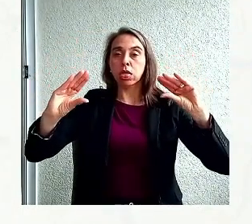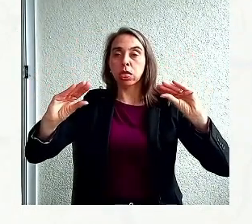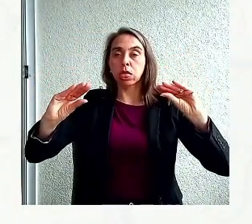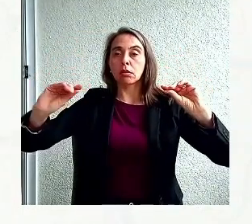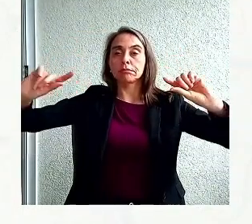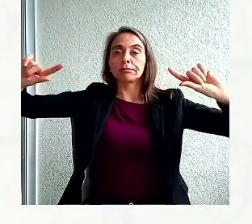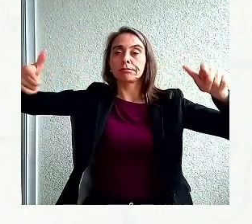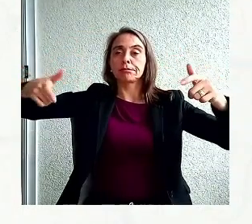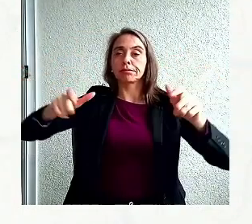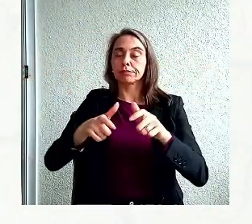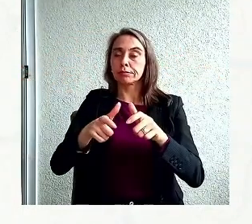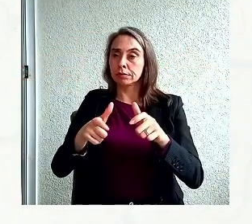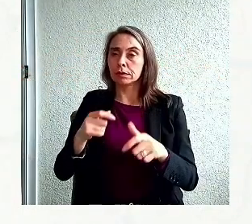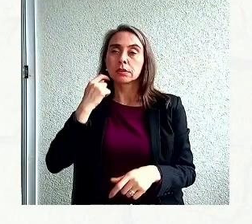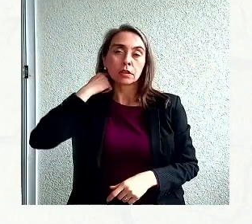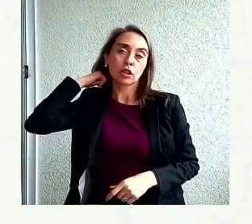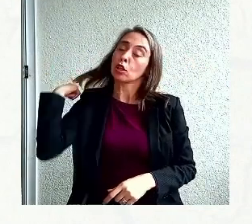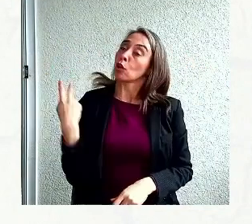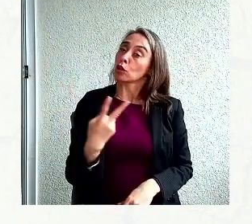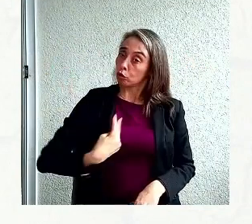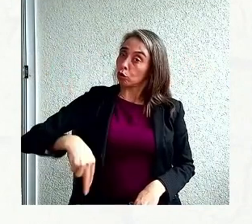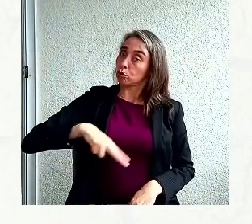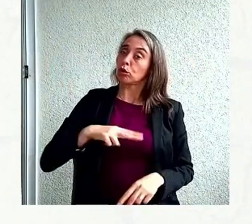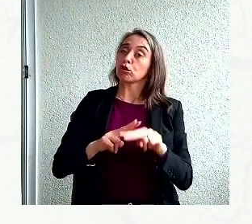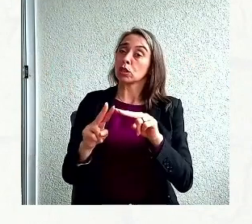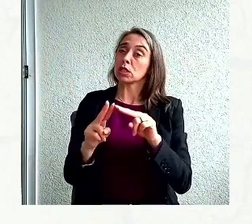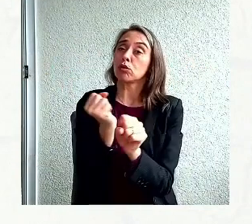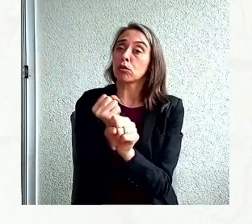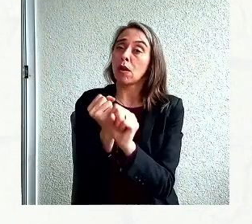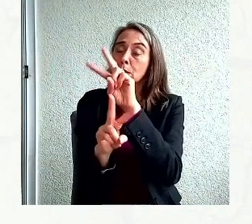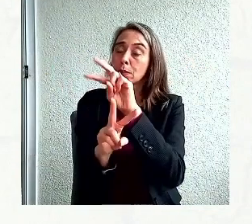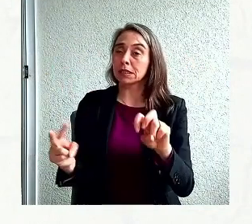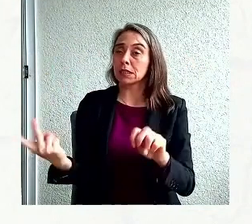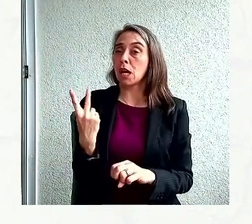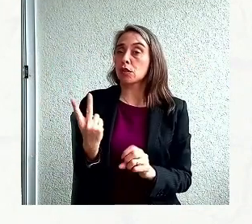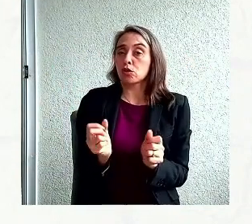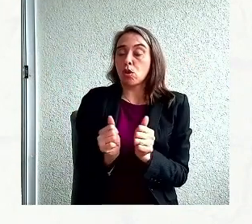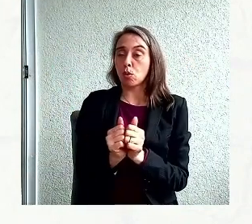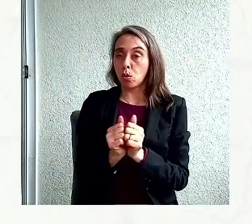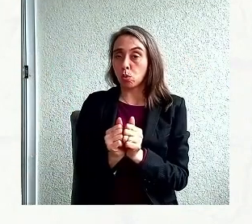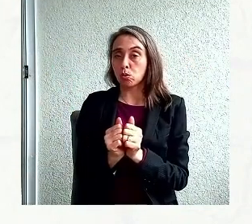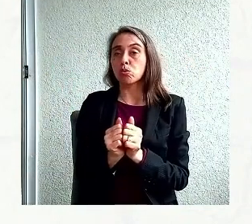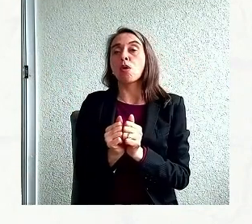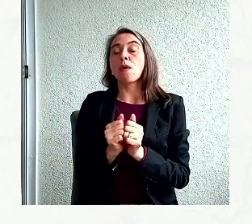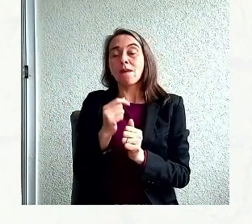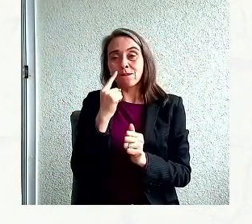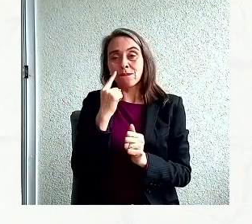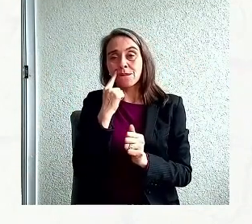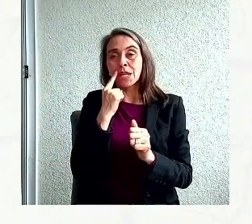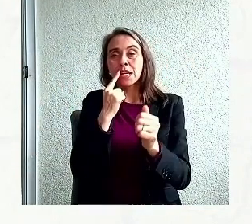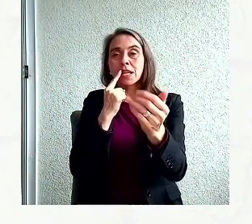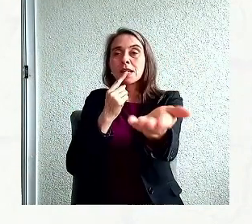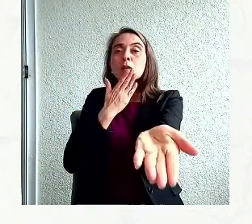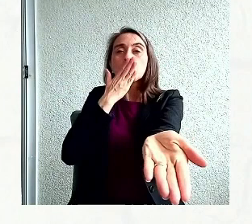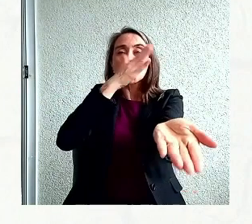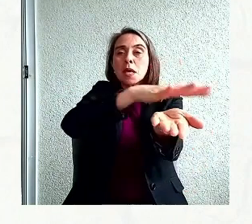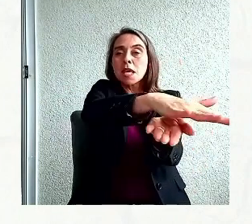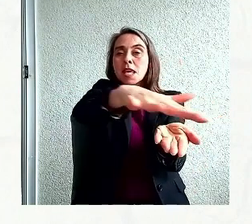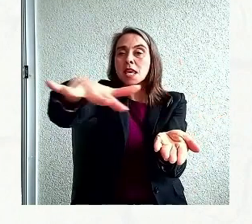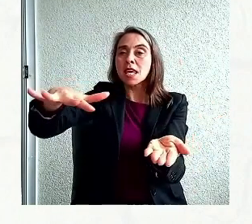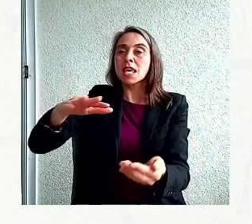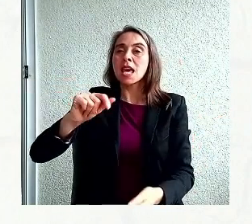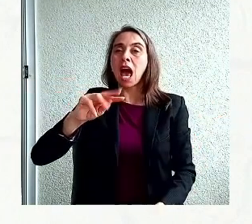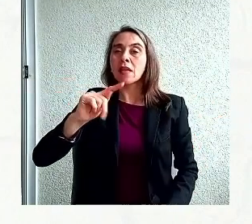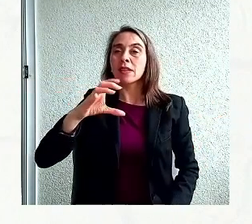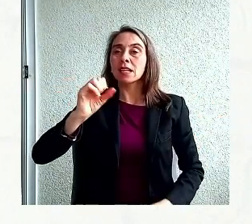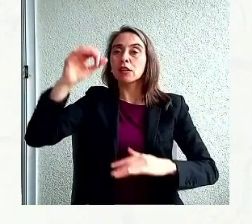de la Antártica se está depositando mucho de este hollín, el black carbon, que obviamente lo que hace es disminuir el potencial,